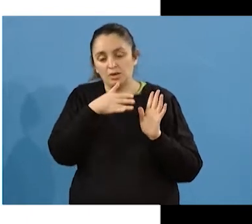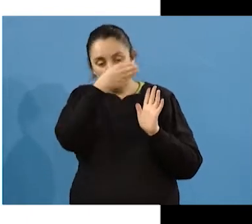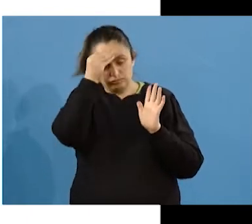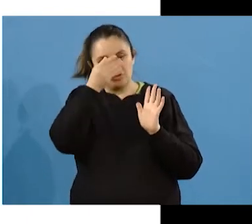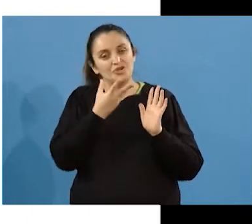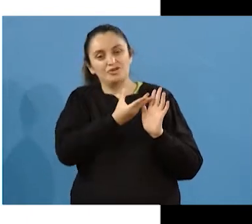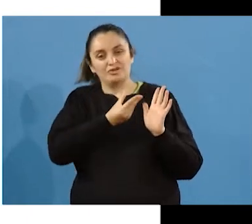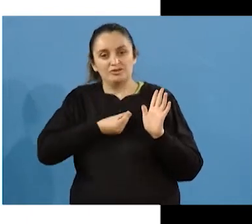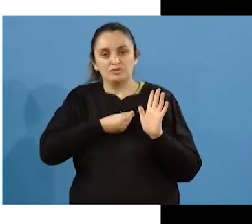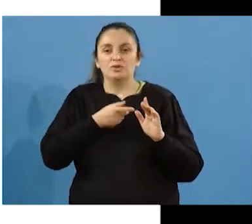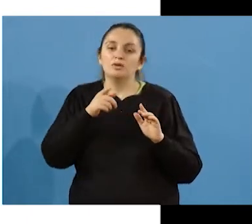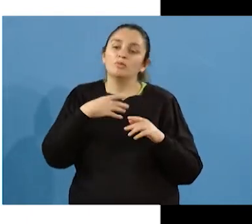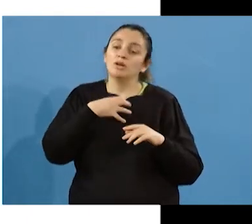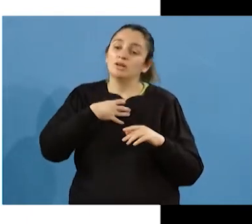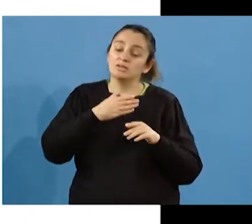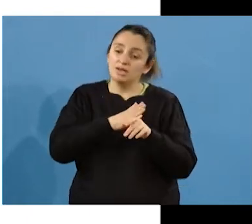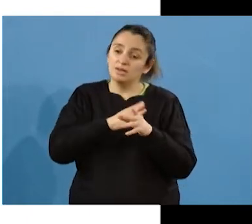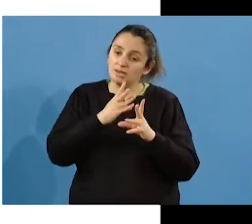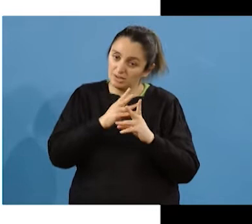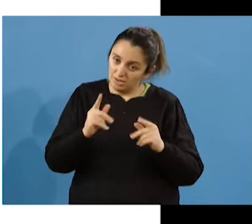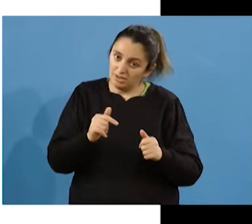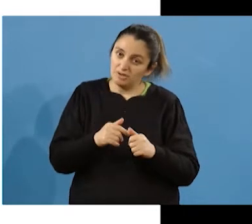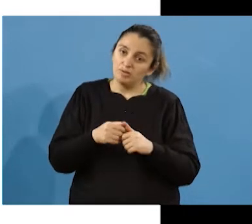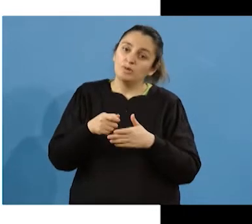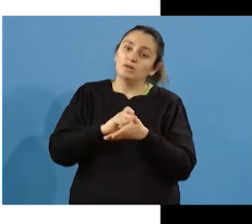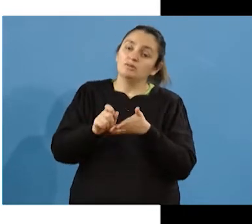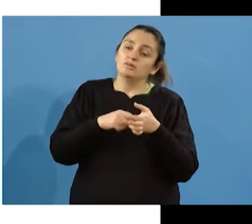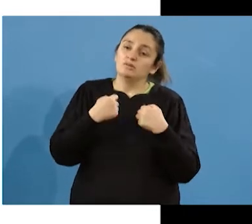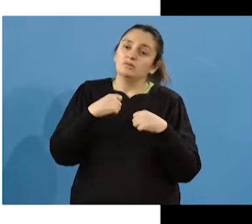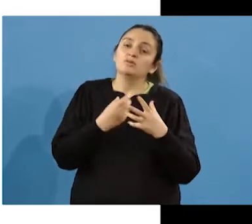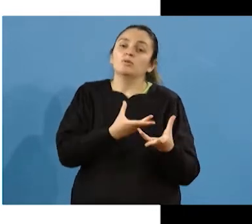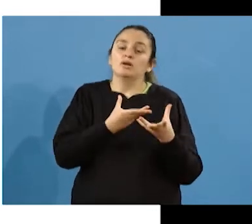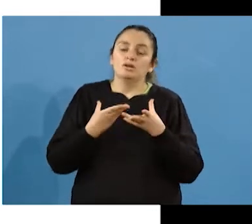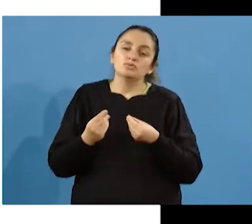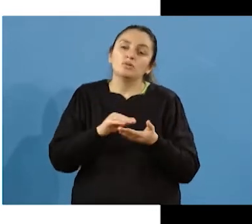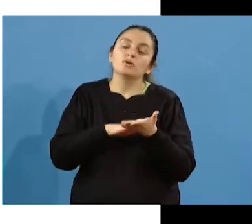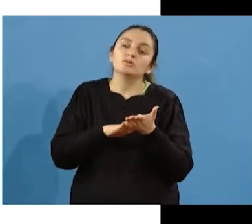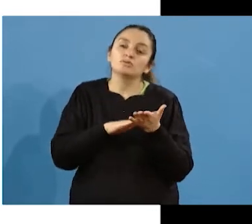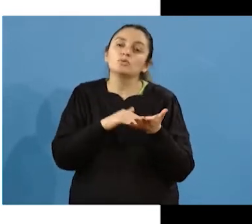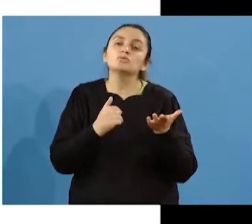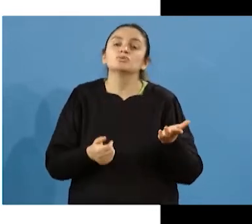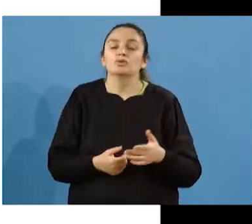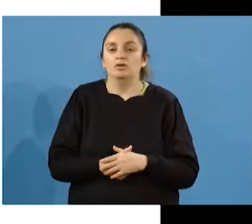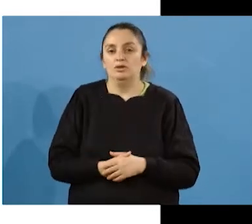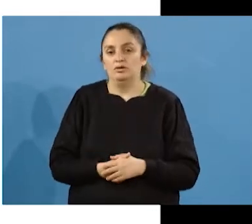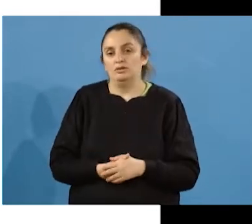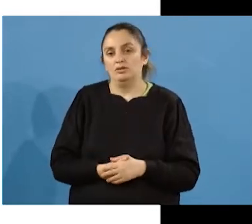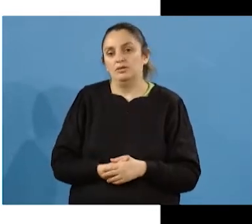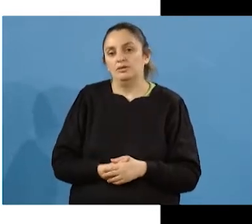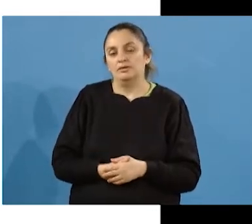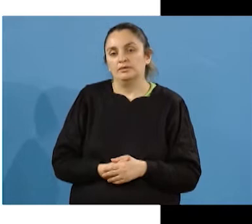ejercicios y nos van a servir para poder resolver y facilitar a la hora de operar